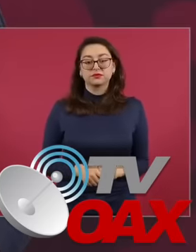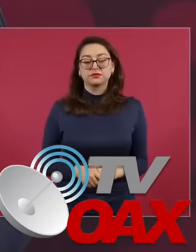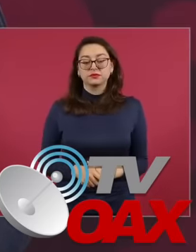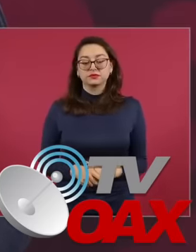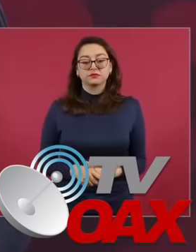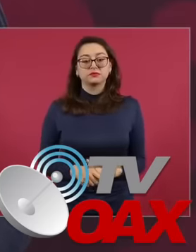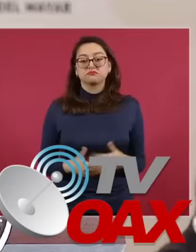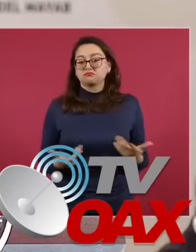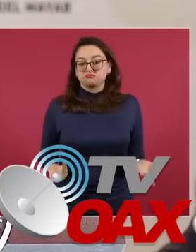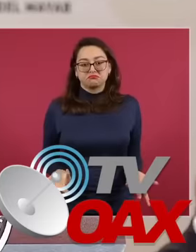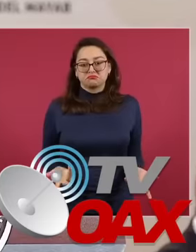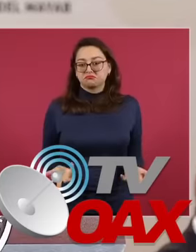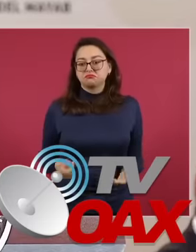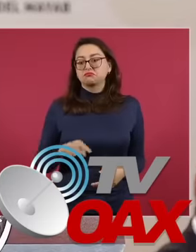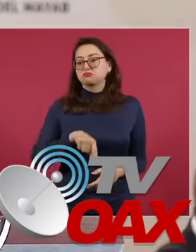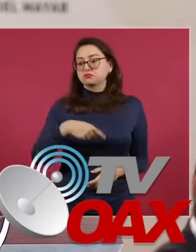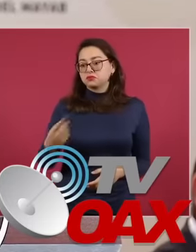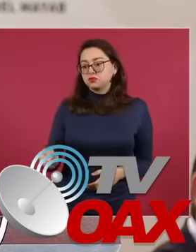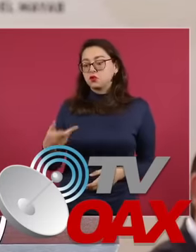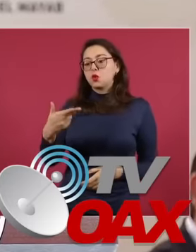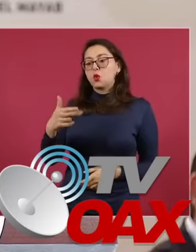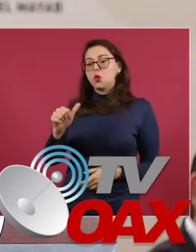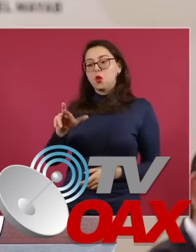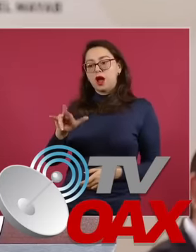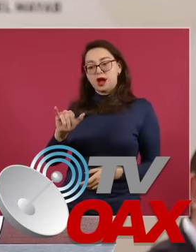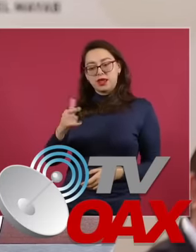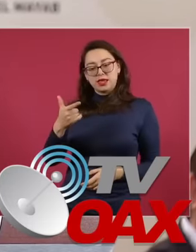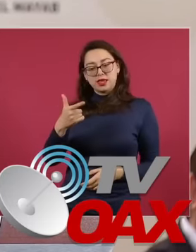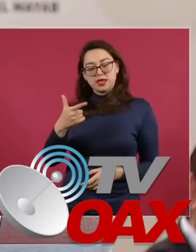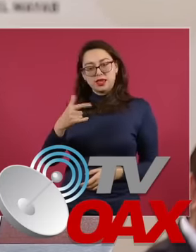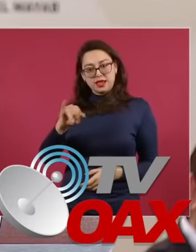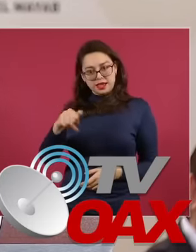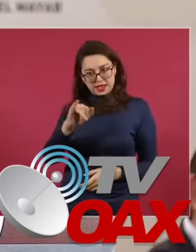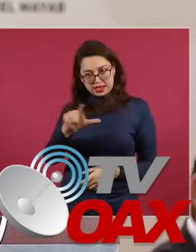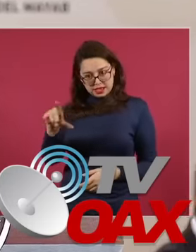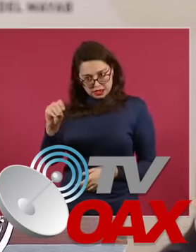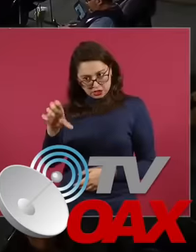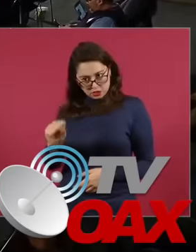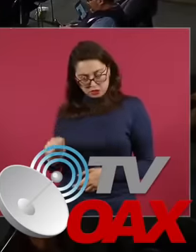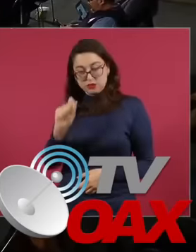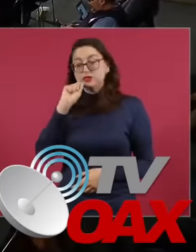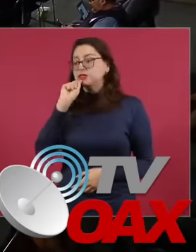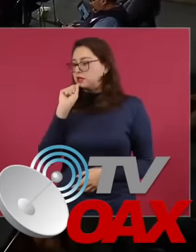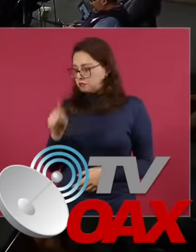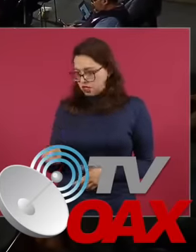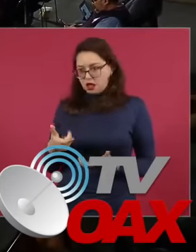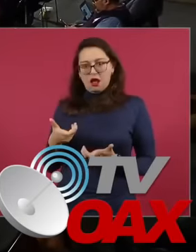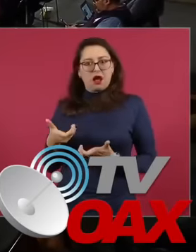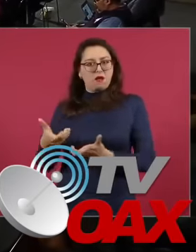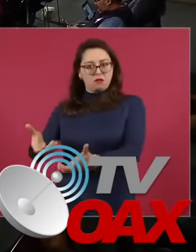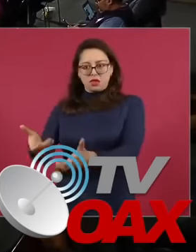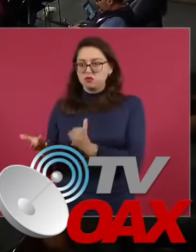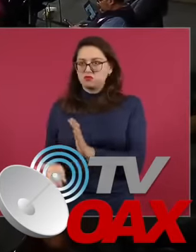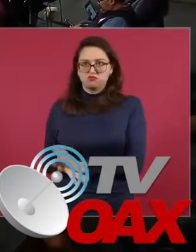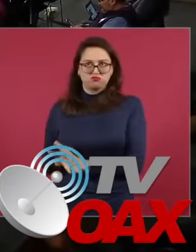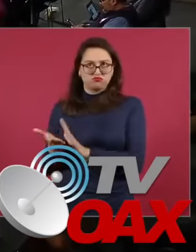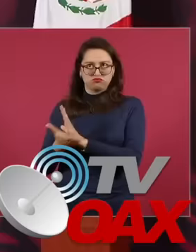Y así, con guarijíos. Guarijíos. Sí, se están terminando los caminos.